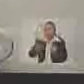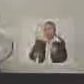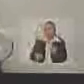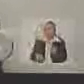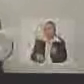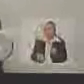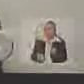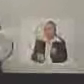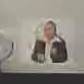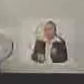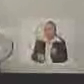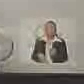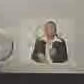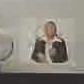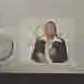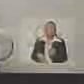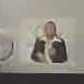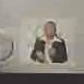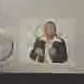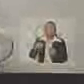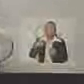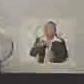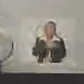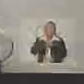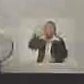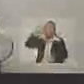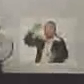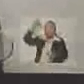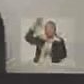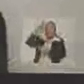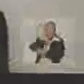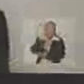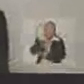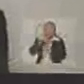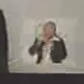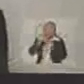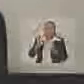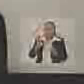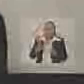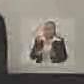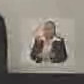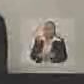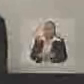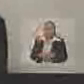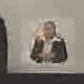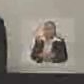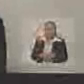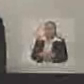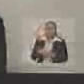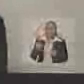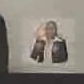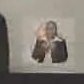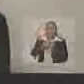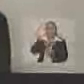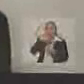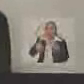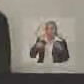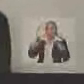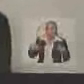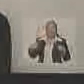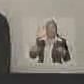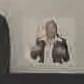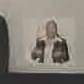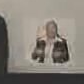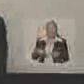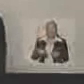alarmas vecinales con la participación ciudadana. y desarrollaremos una serie de programas que nos